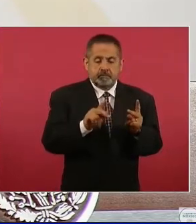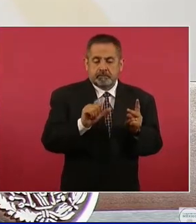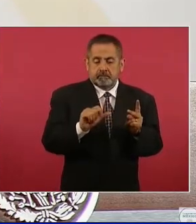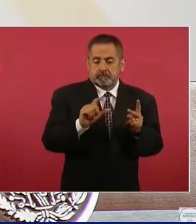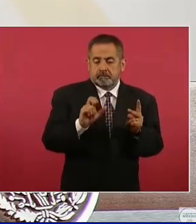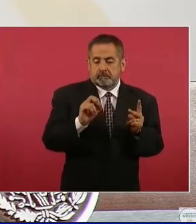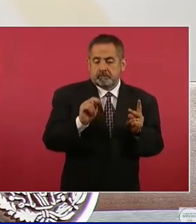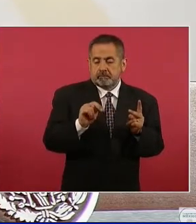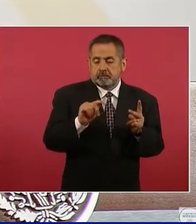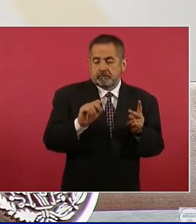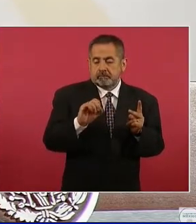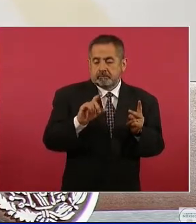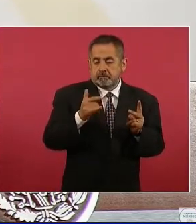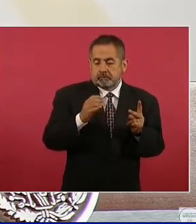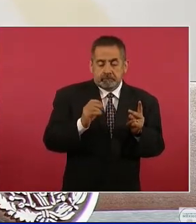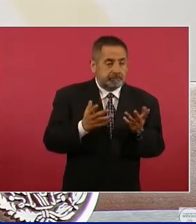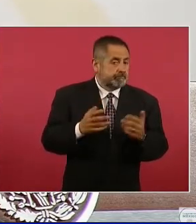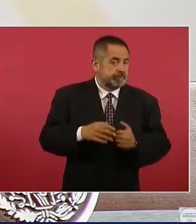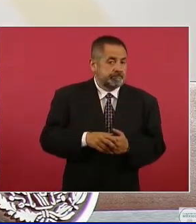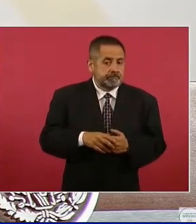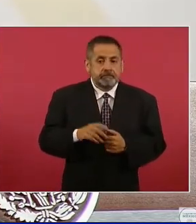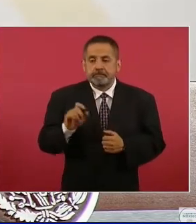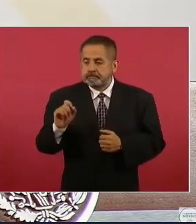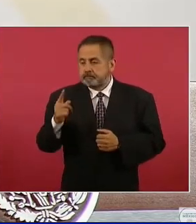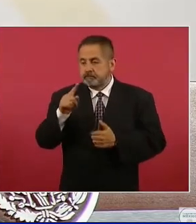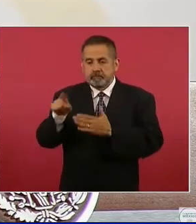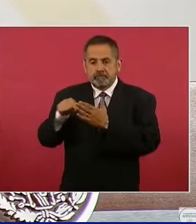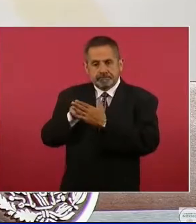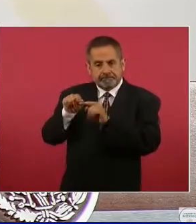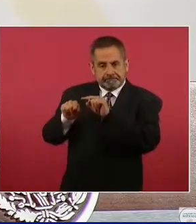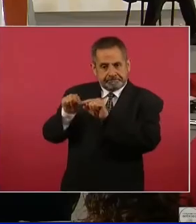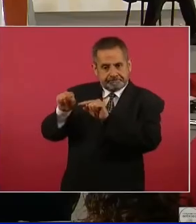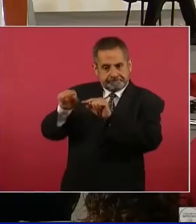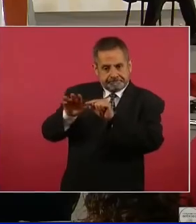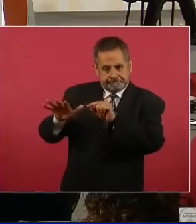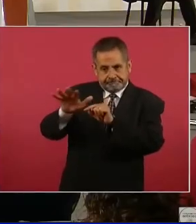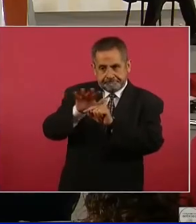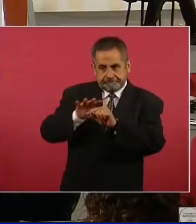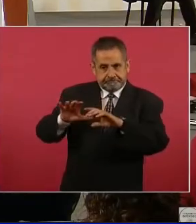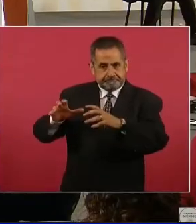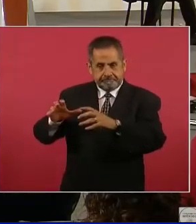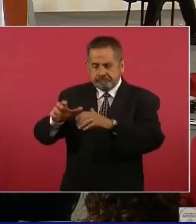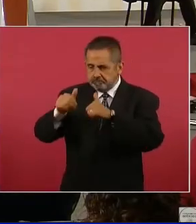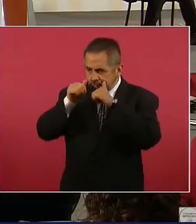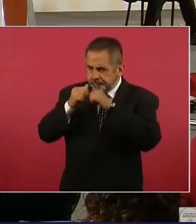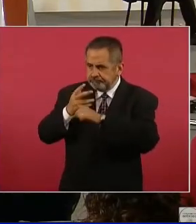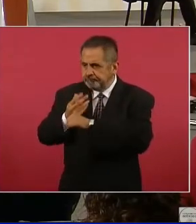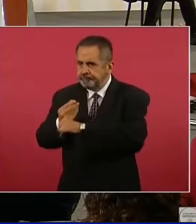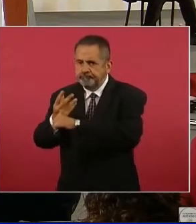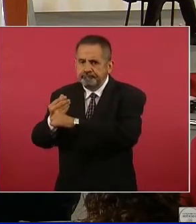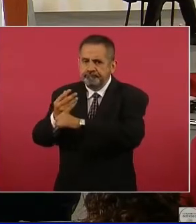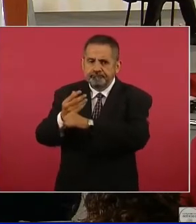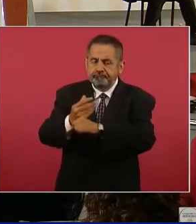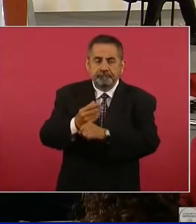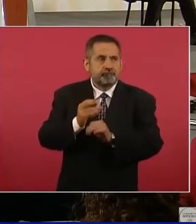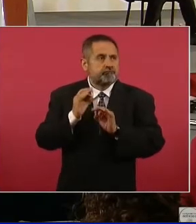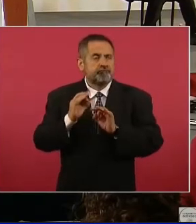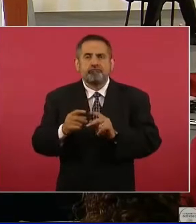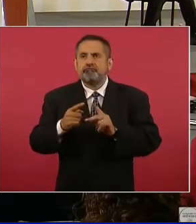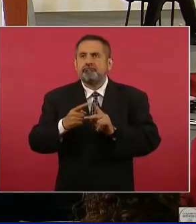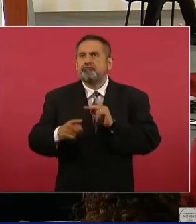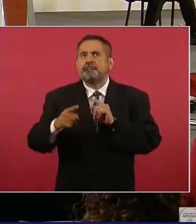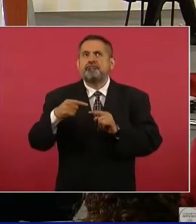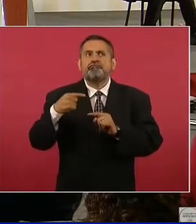21 sitios se van a hacer mejoras muy importantes que se empezarán a observar desde marzo